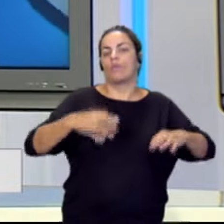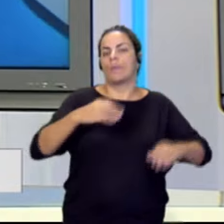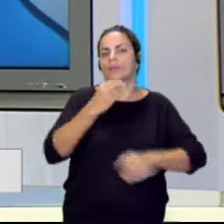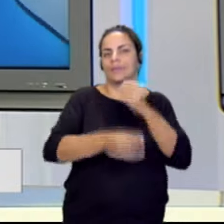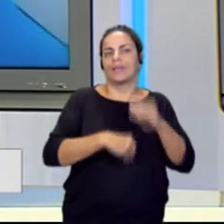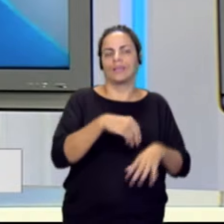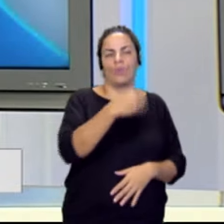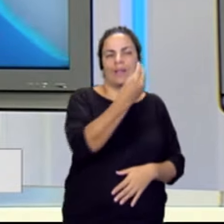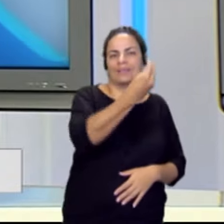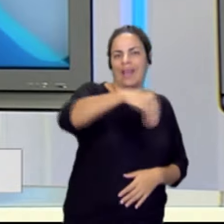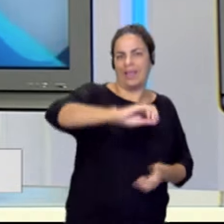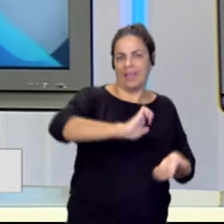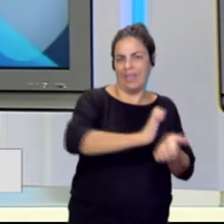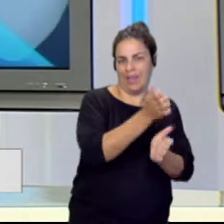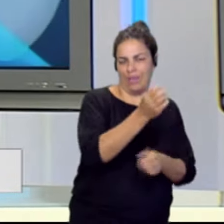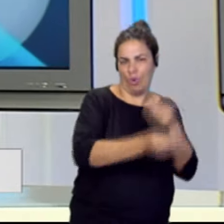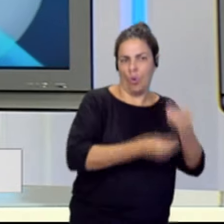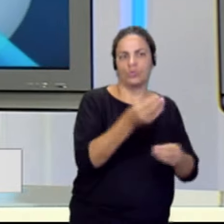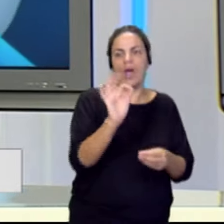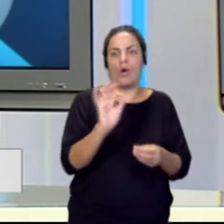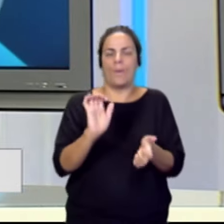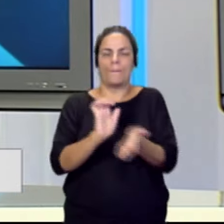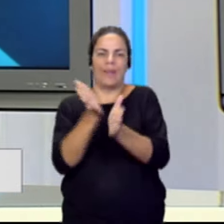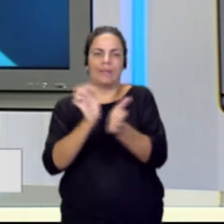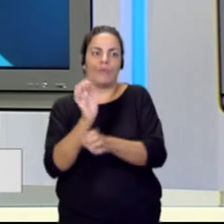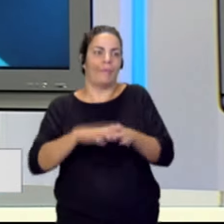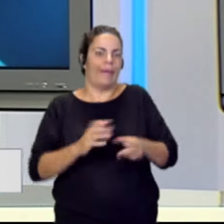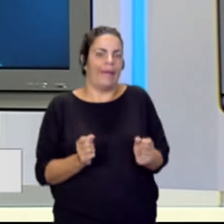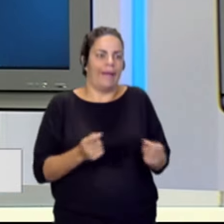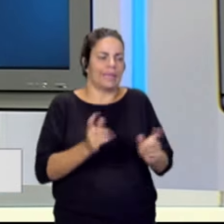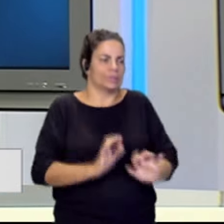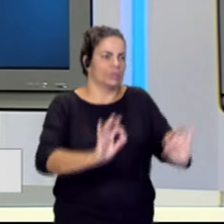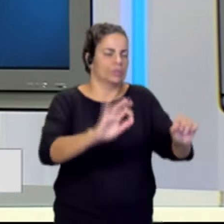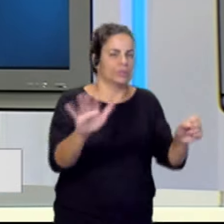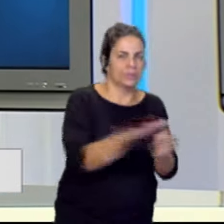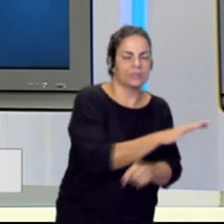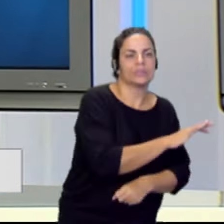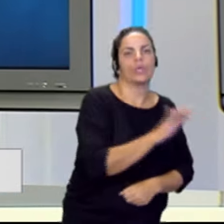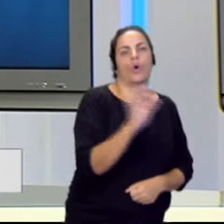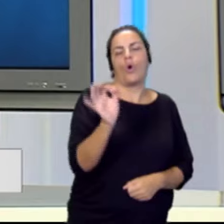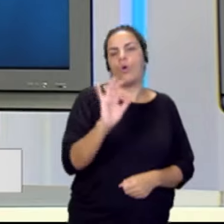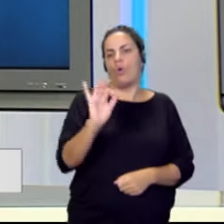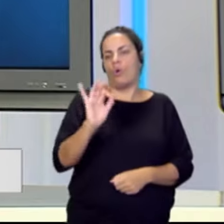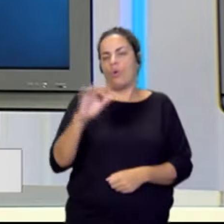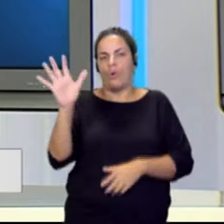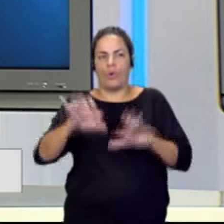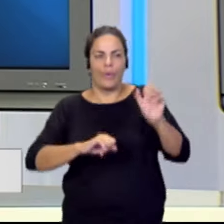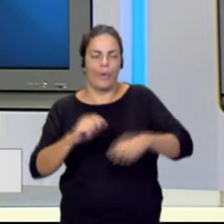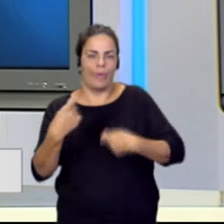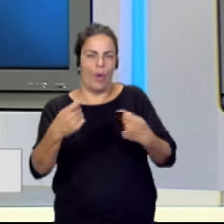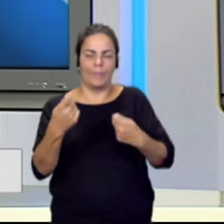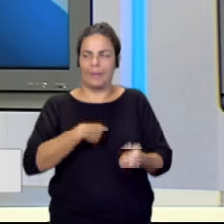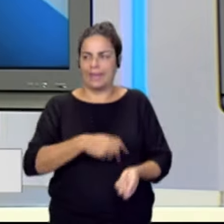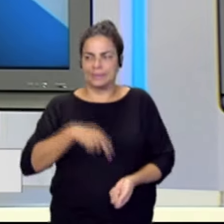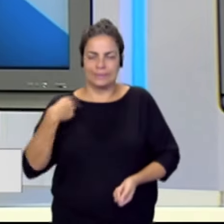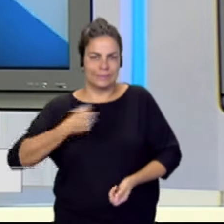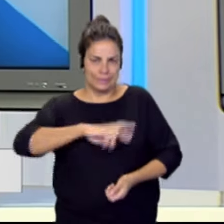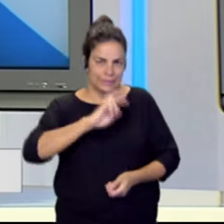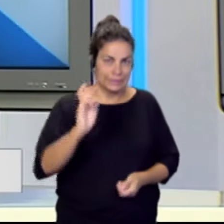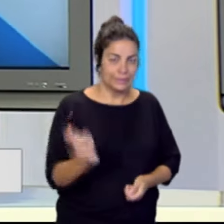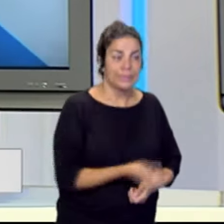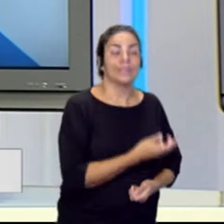crédito, préstamos para poder sufragar gastos extraordinarios, compras generales, etcétera. Y